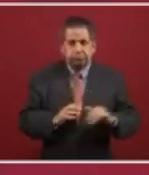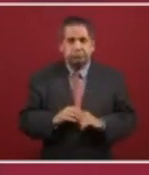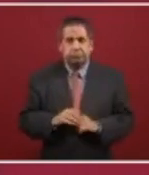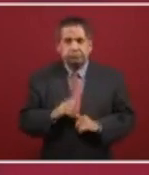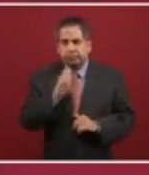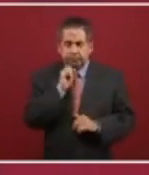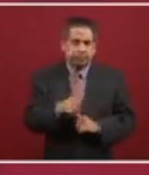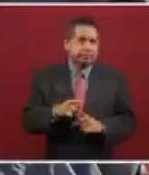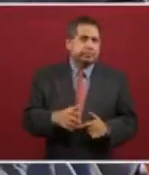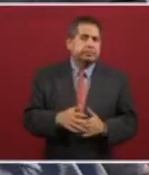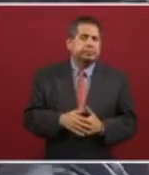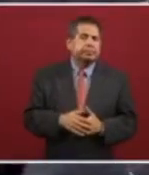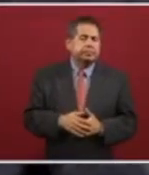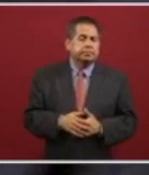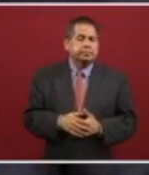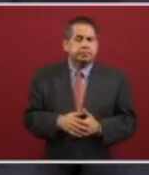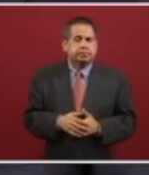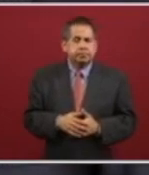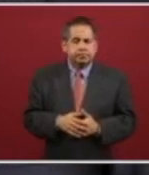yo